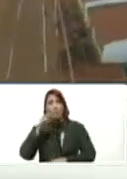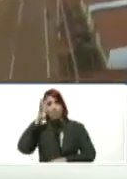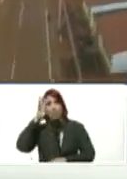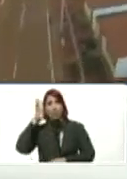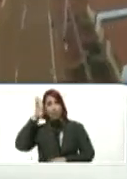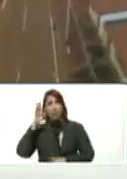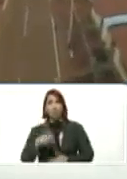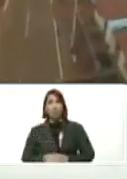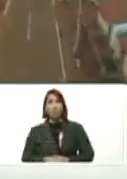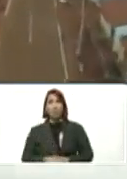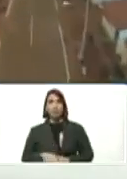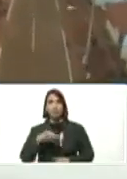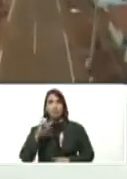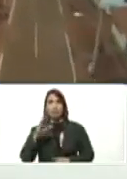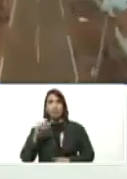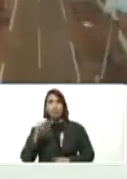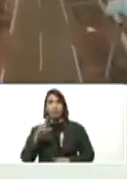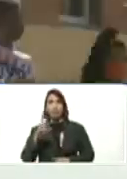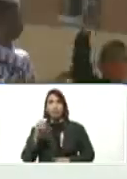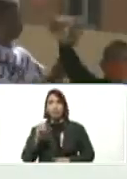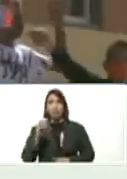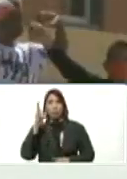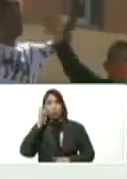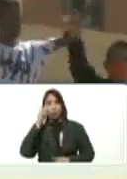Menéndez, escúchenme bien.